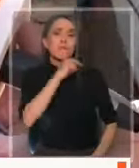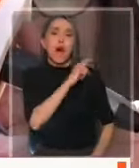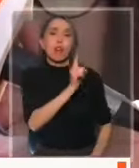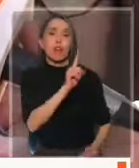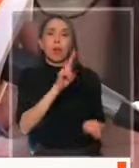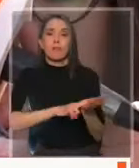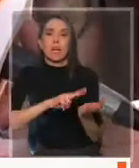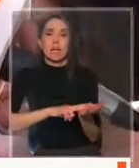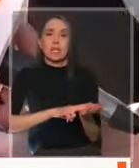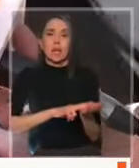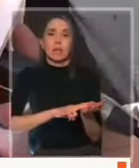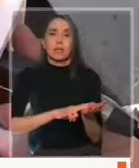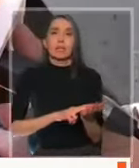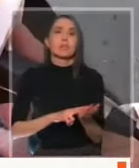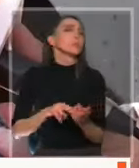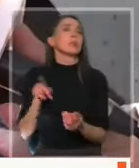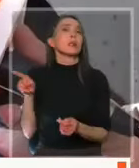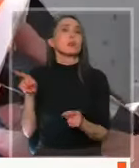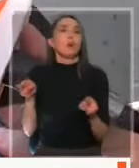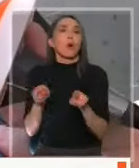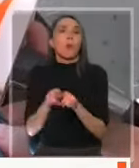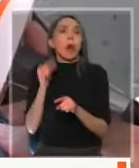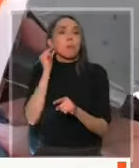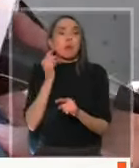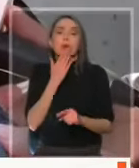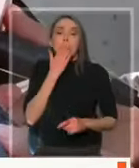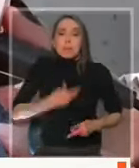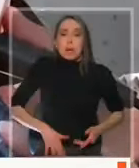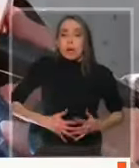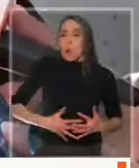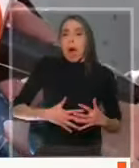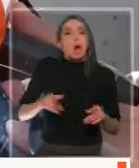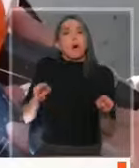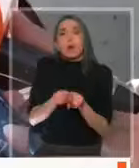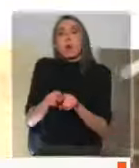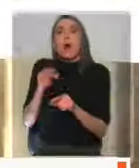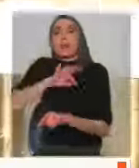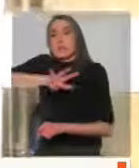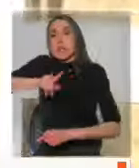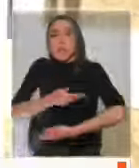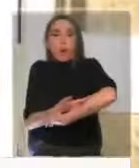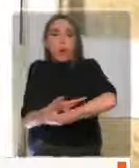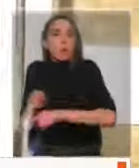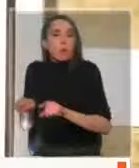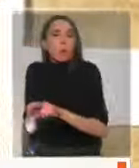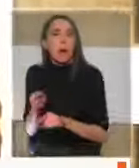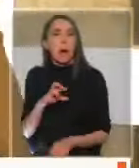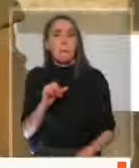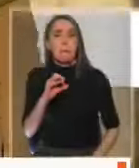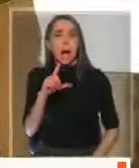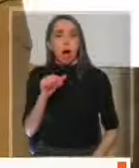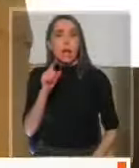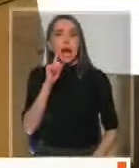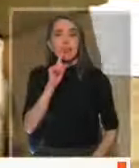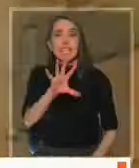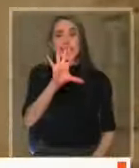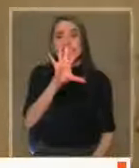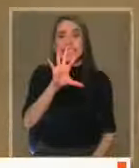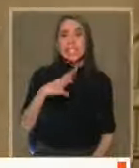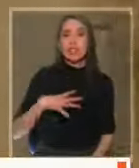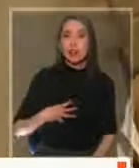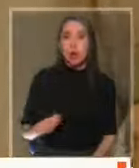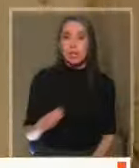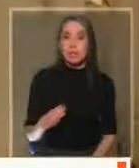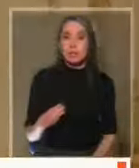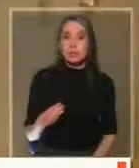hubiera exculpado la realización del delito por parte de la imputada. Paola, que es madre de 5 hijos,